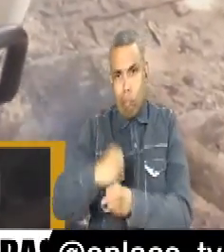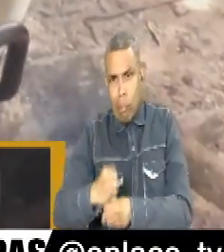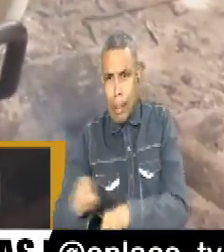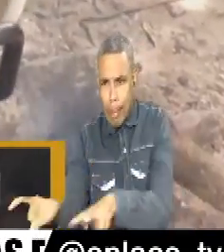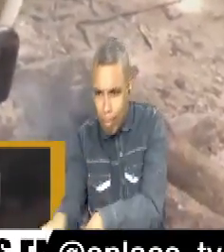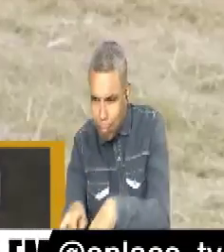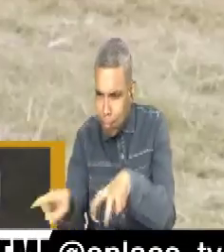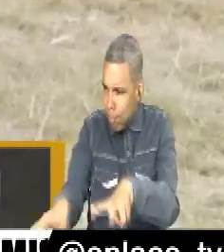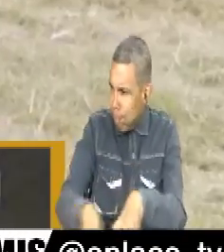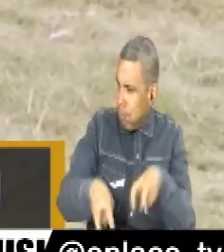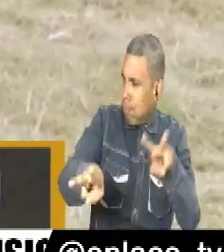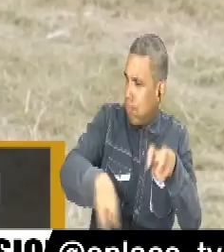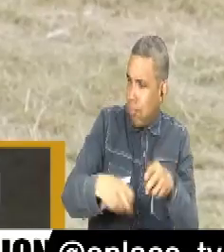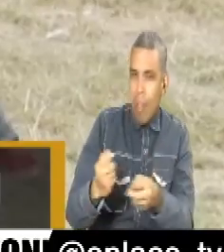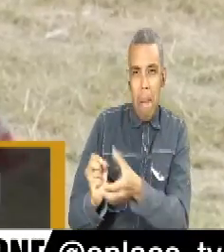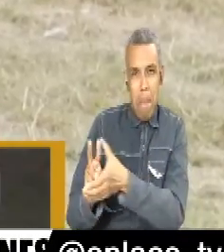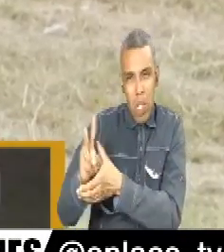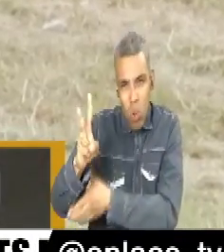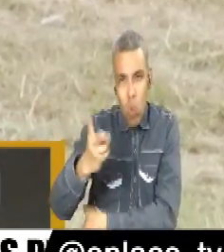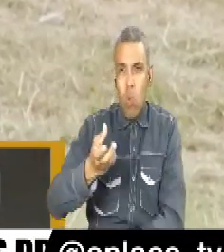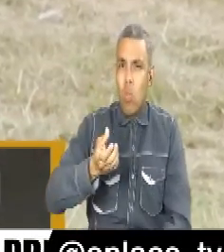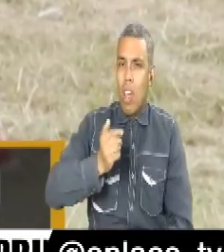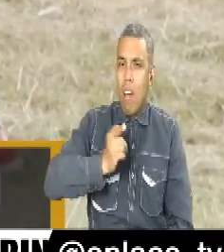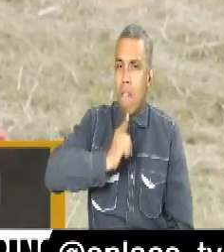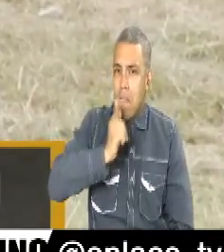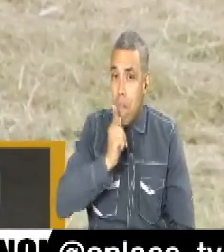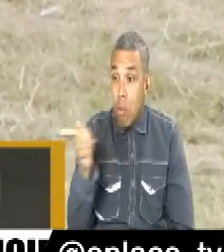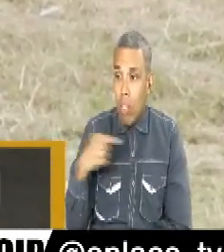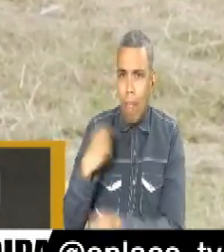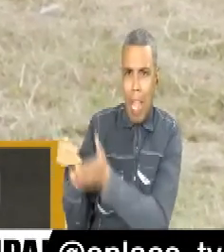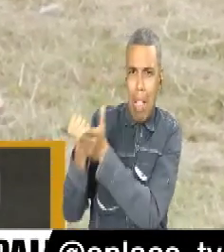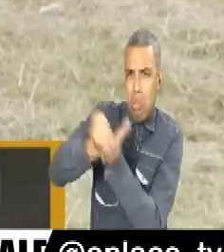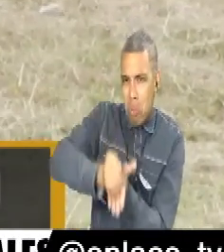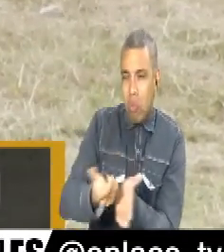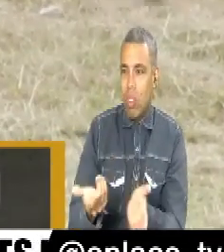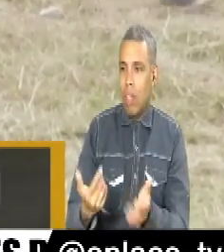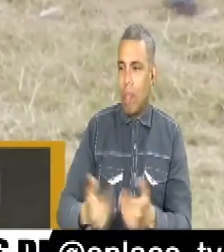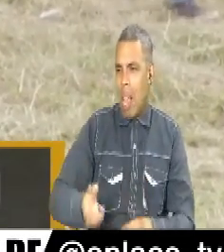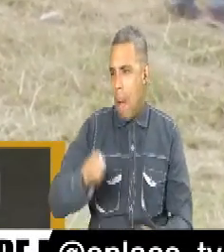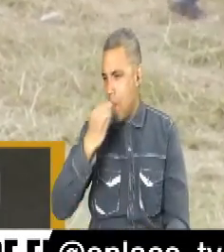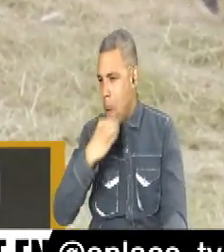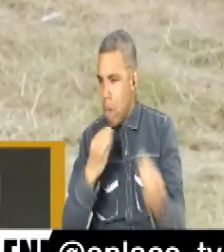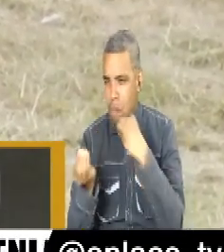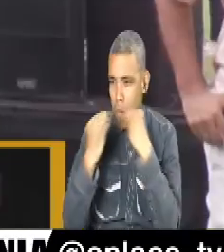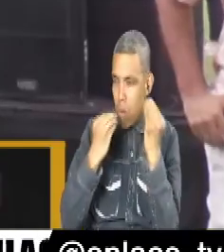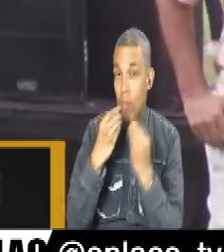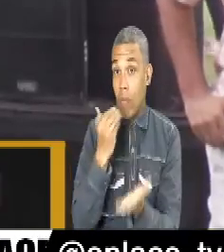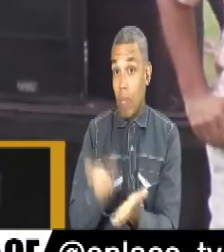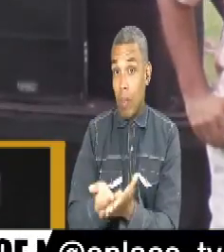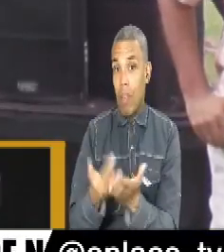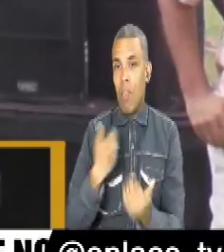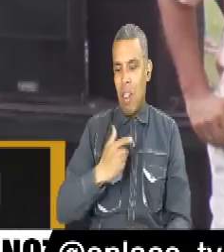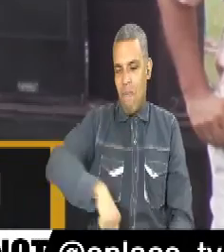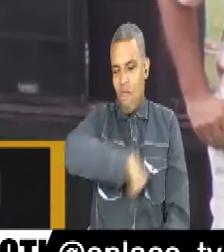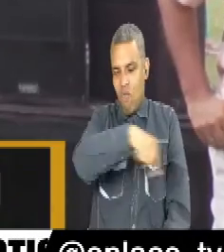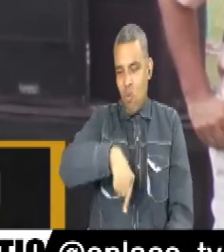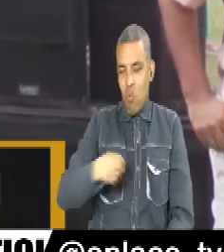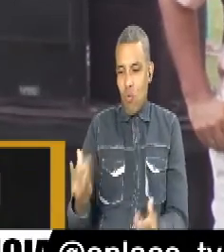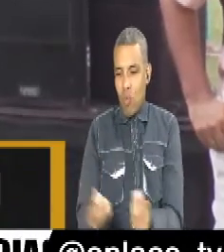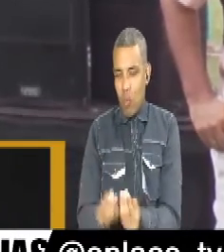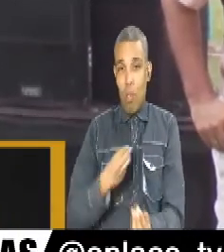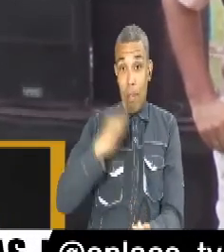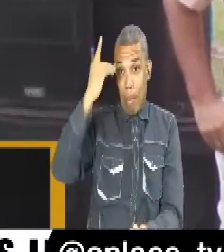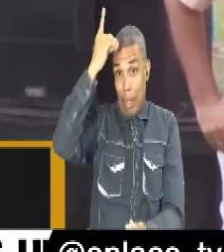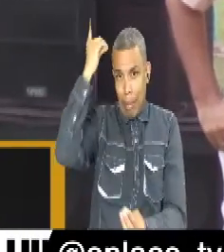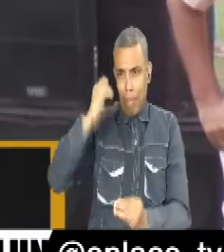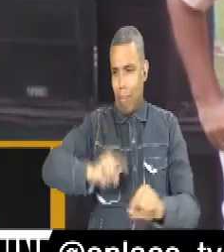seguridad alimentaria. Y qué rico, estamos con la gestora social, con nuestra familia, con nuestro gabinete, haciendo esta